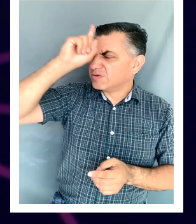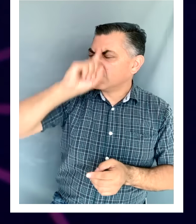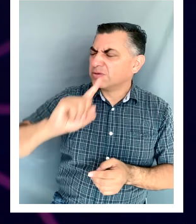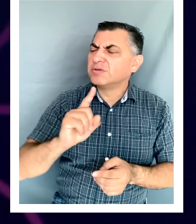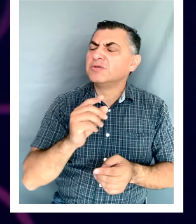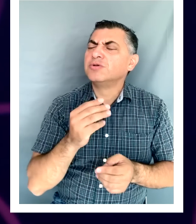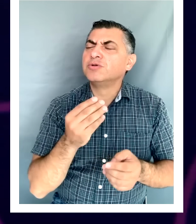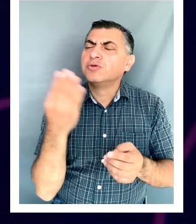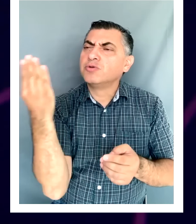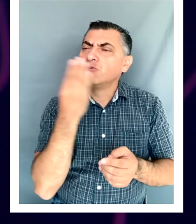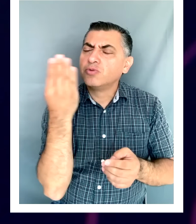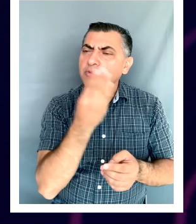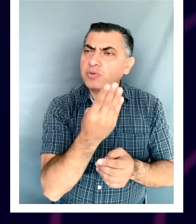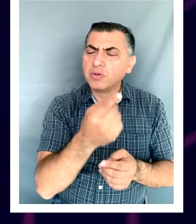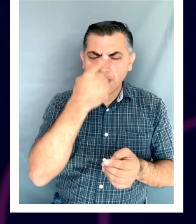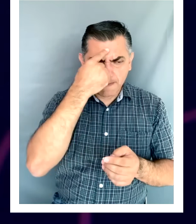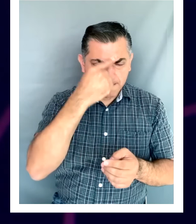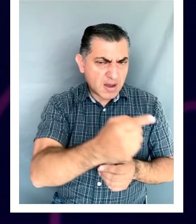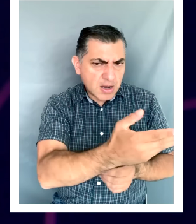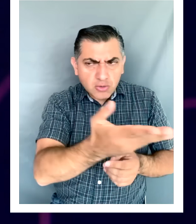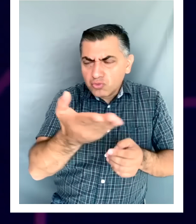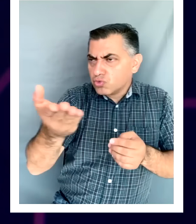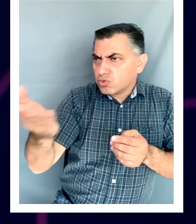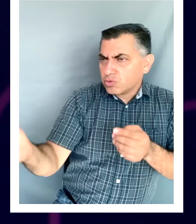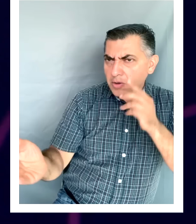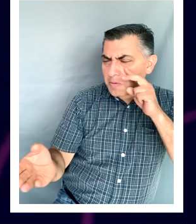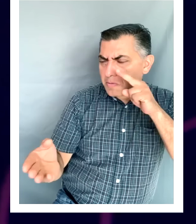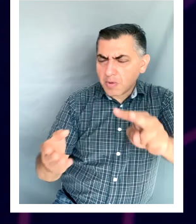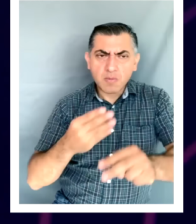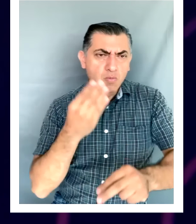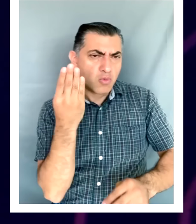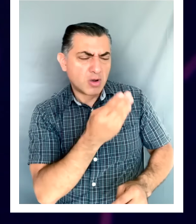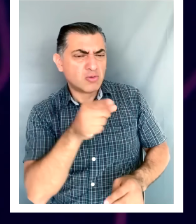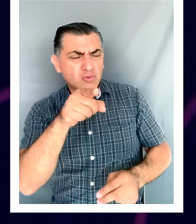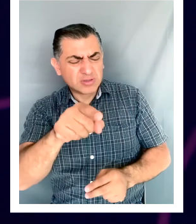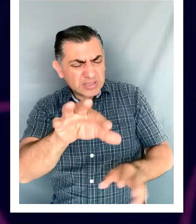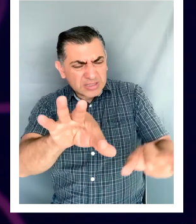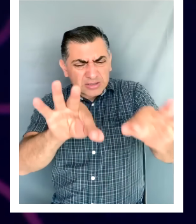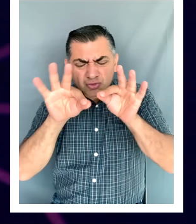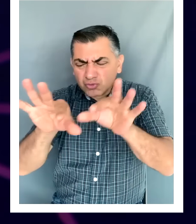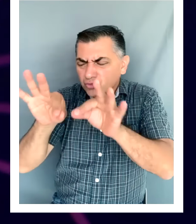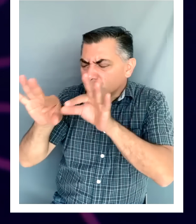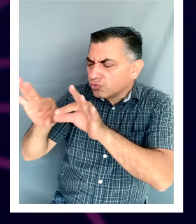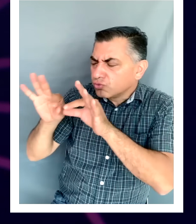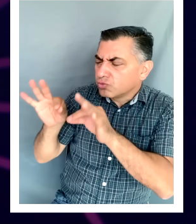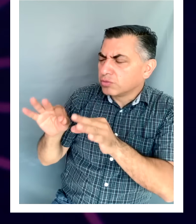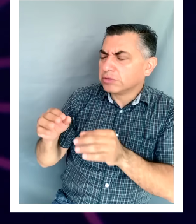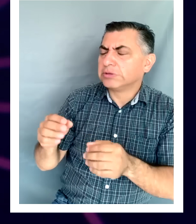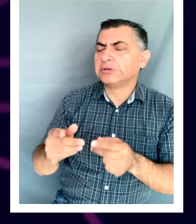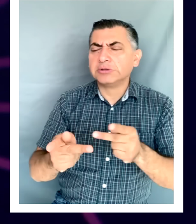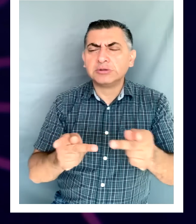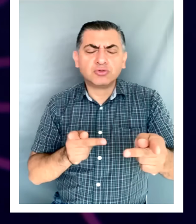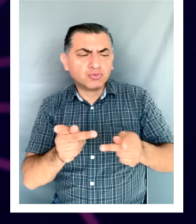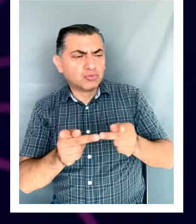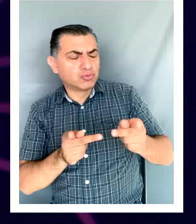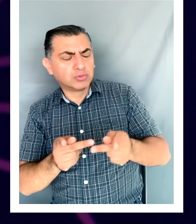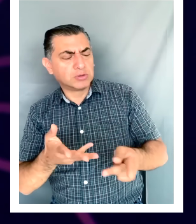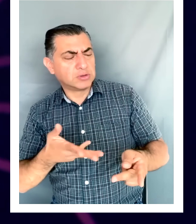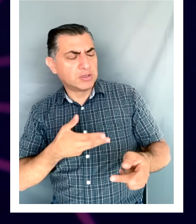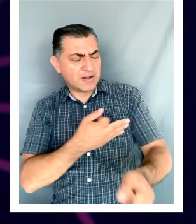que espero sean de carácter muy práctico para sus vidas que ustedes puedan echar mano de ellos y que puedan ponerlos en práctica para tener familias